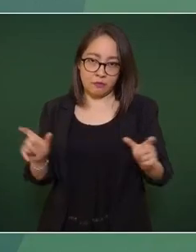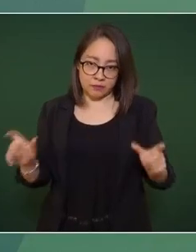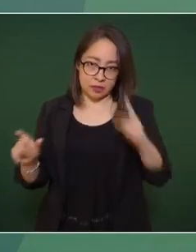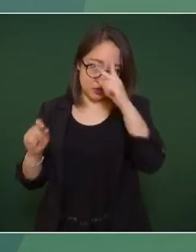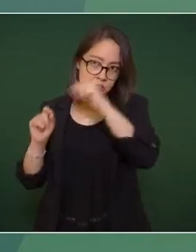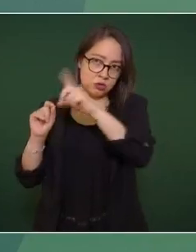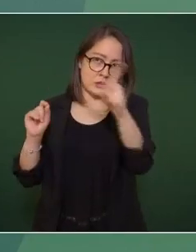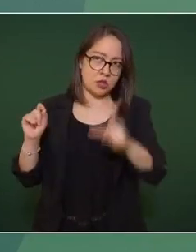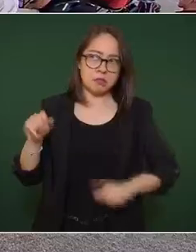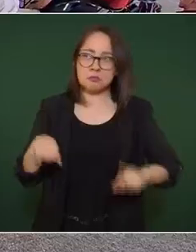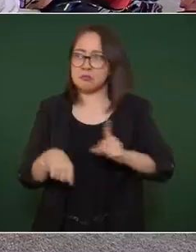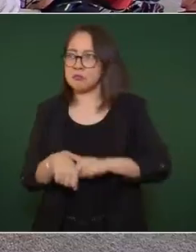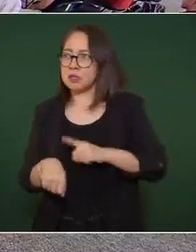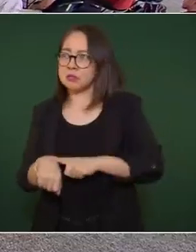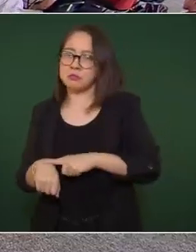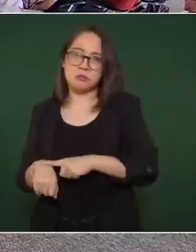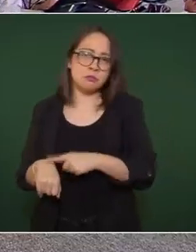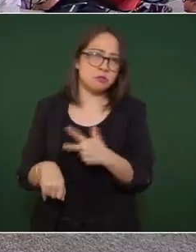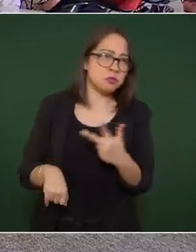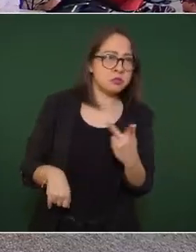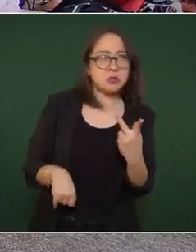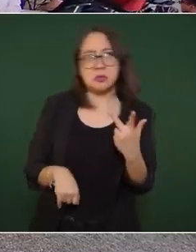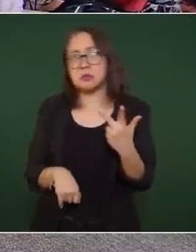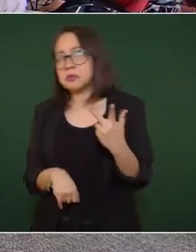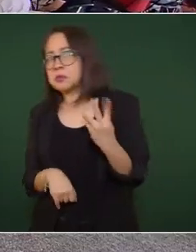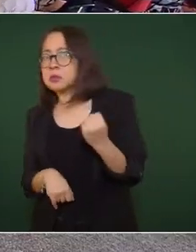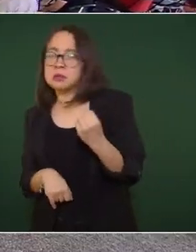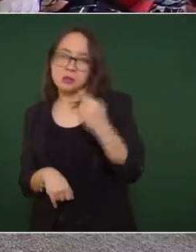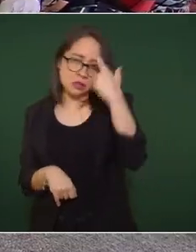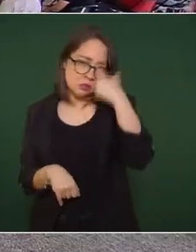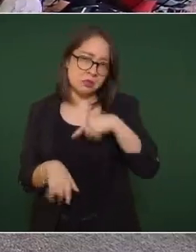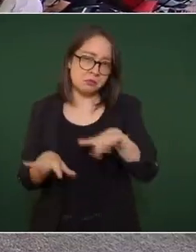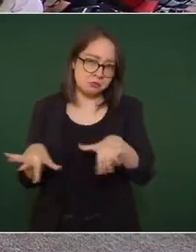como a las 8 o 9 de la noche,